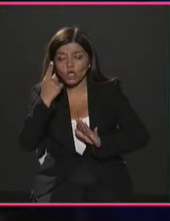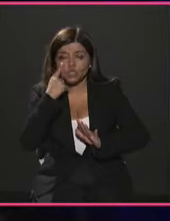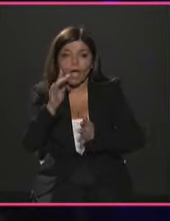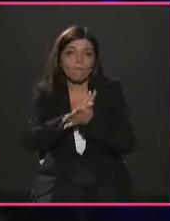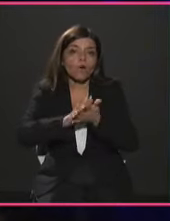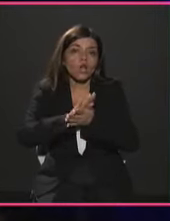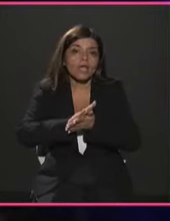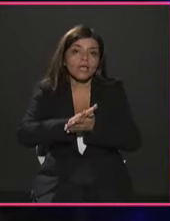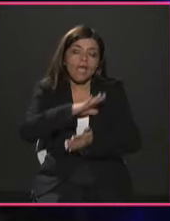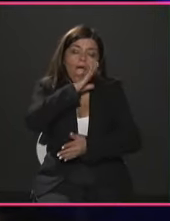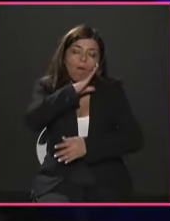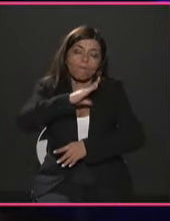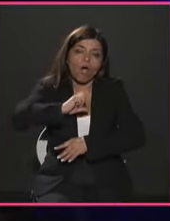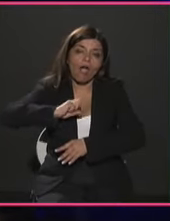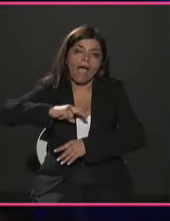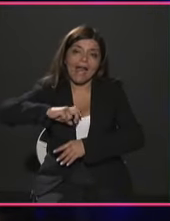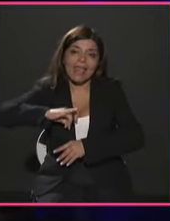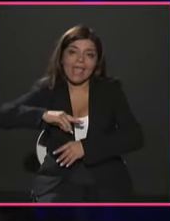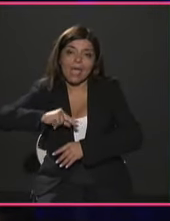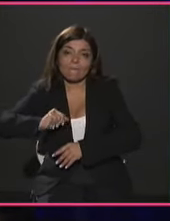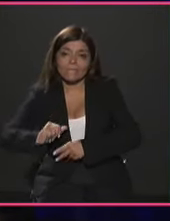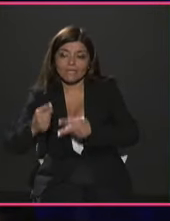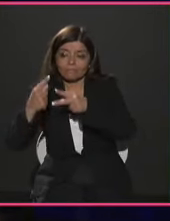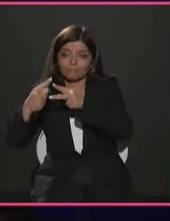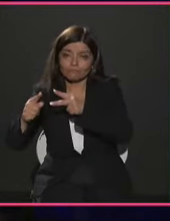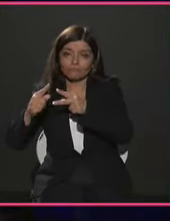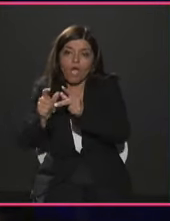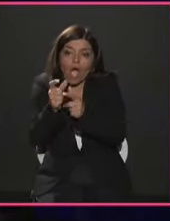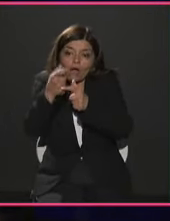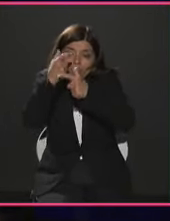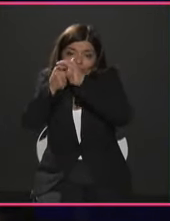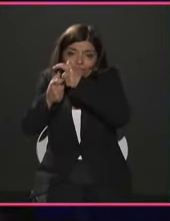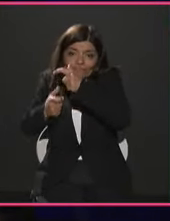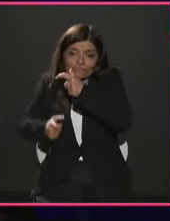anemia falsiforme fibrosis quística